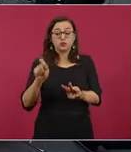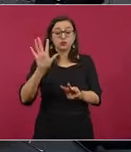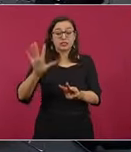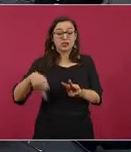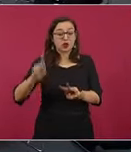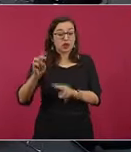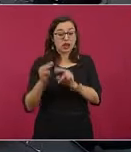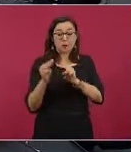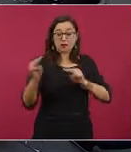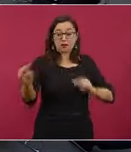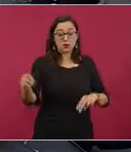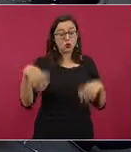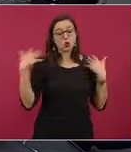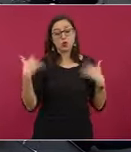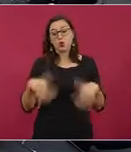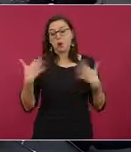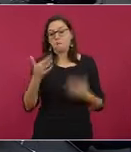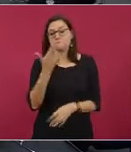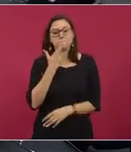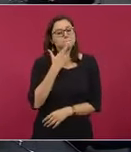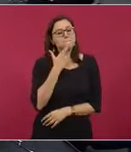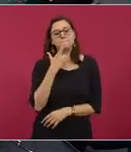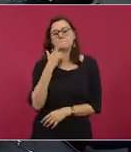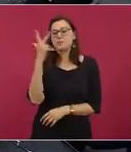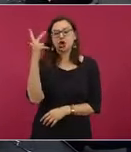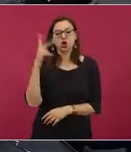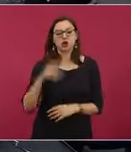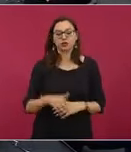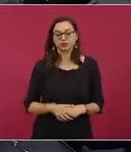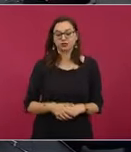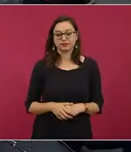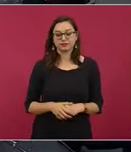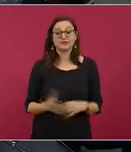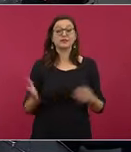sea, es de lo mejor. Y el sistema